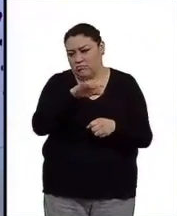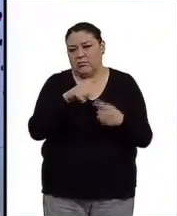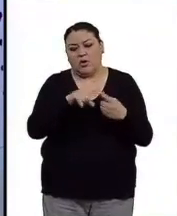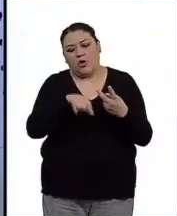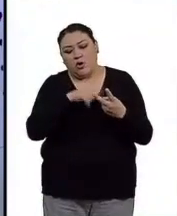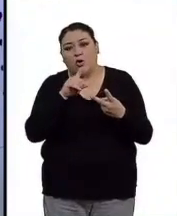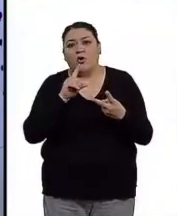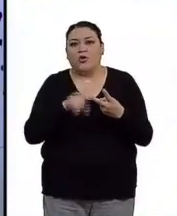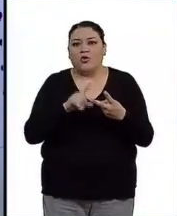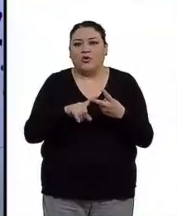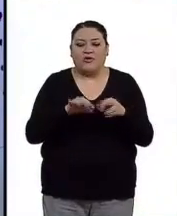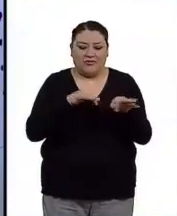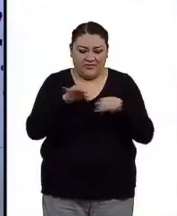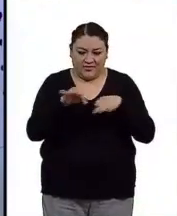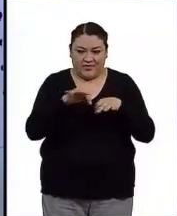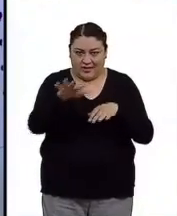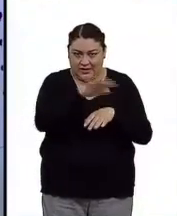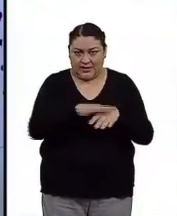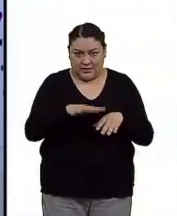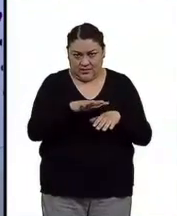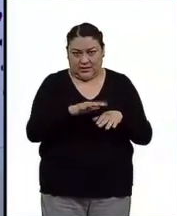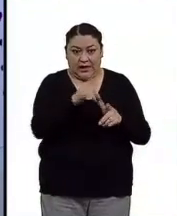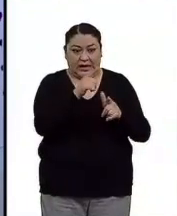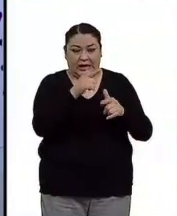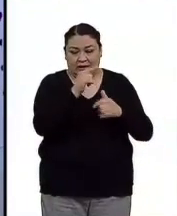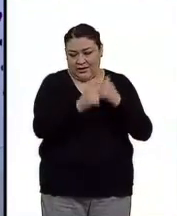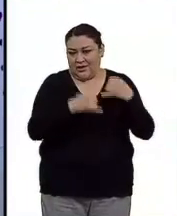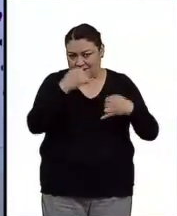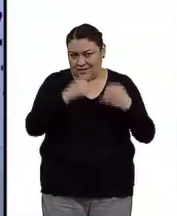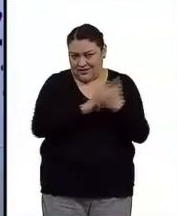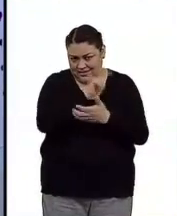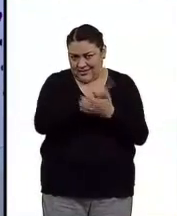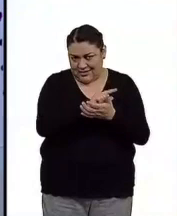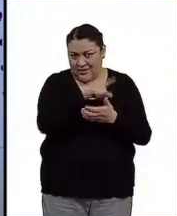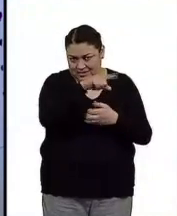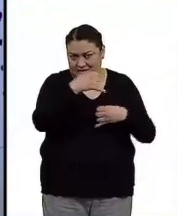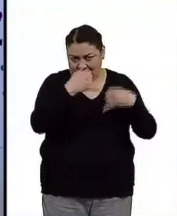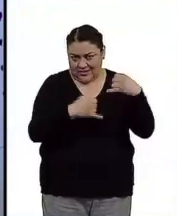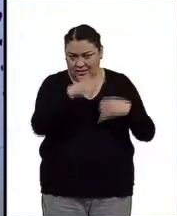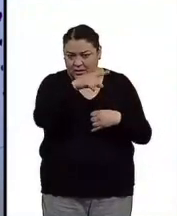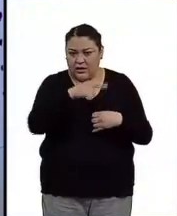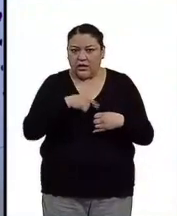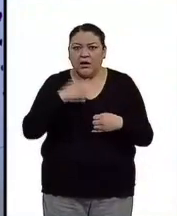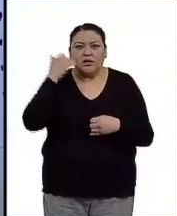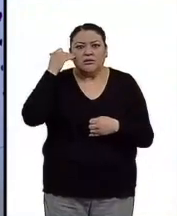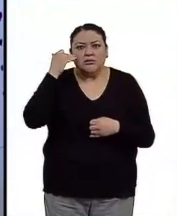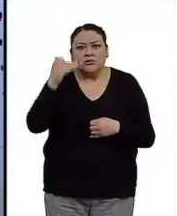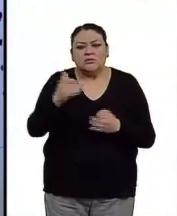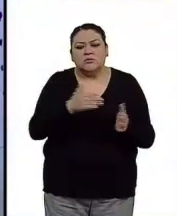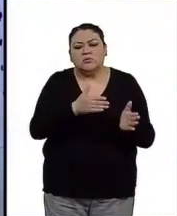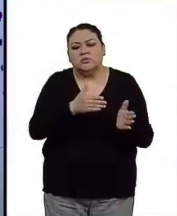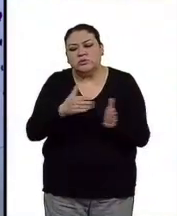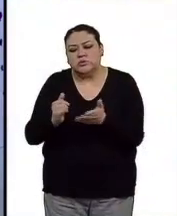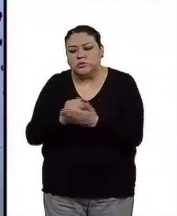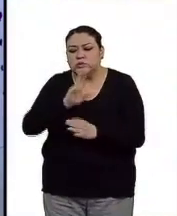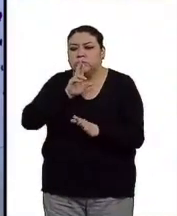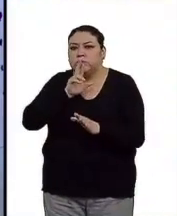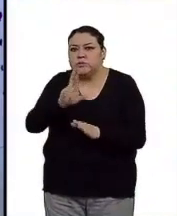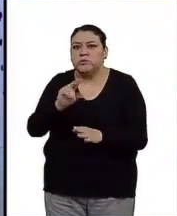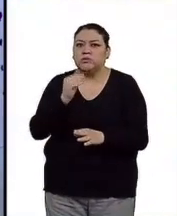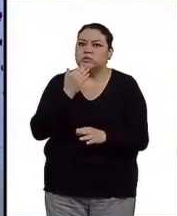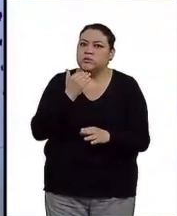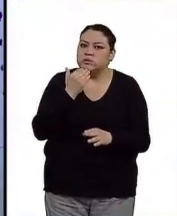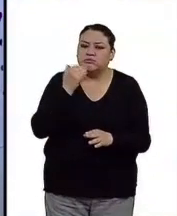sedes laborales, de justicia laboral, en donde pues se sigue generando estas indeterminaciones, ¿no?